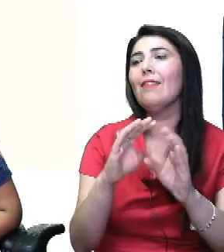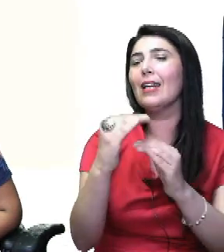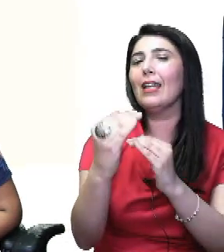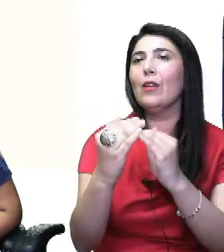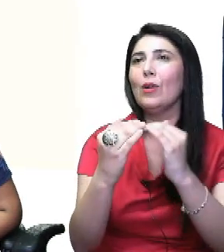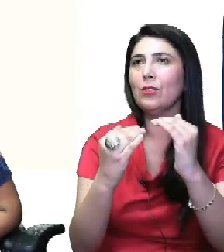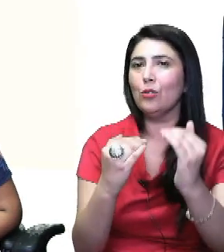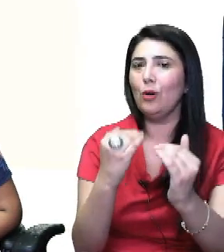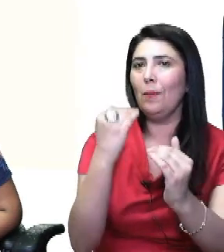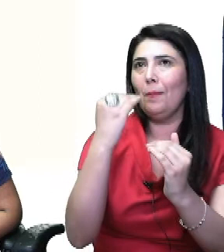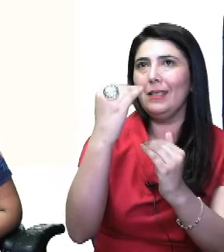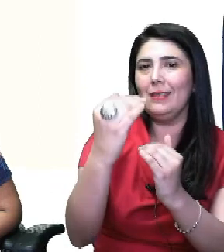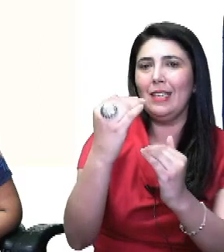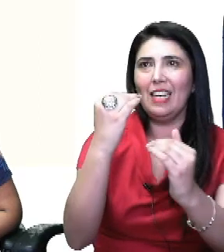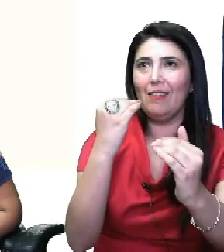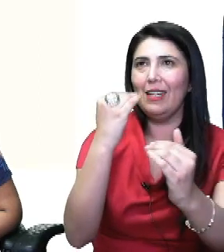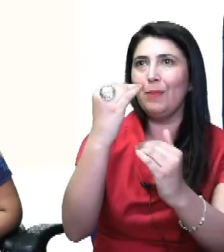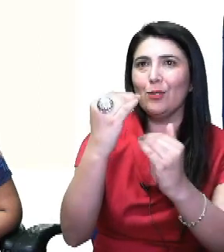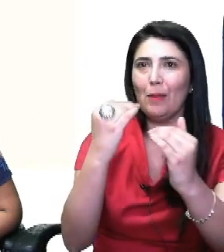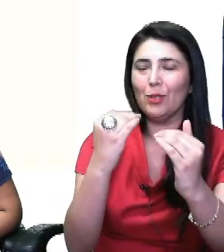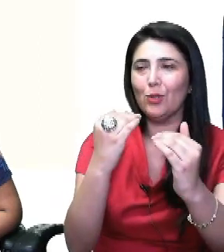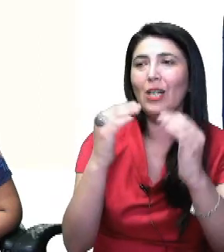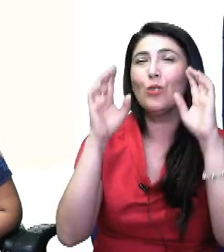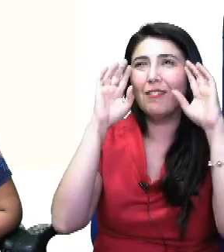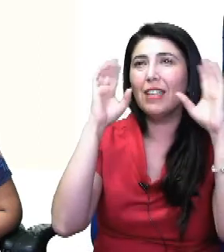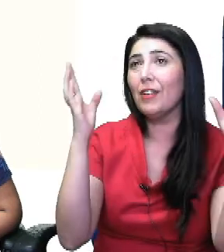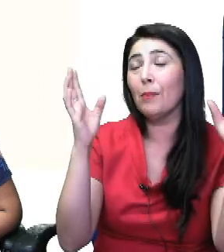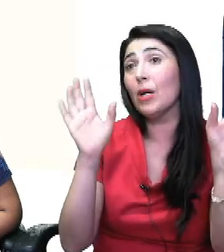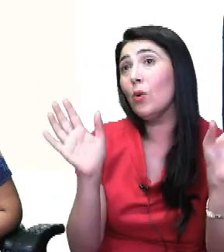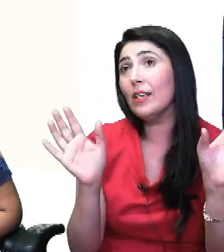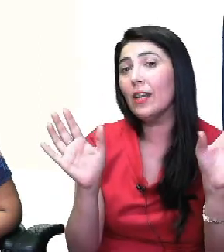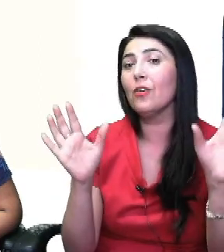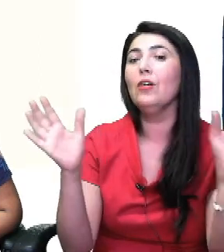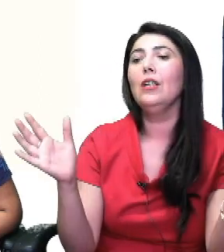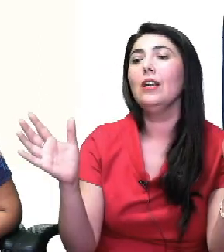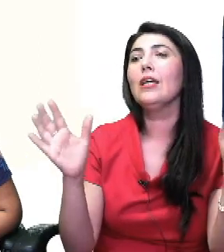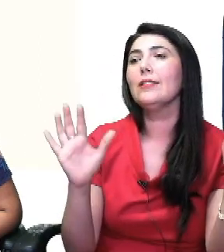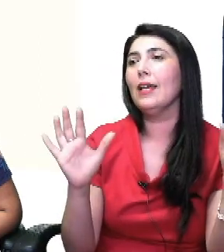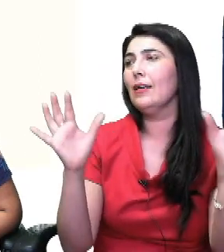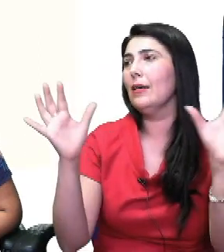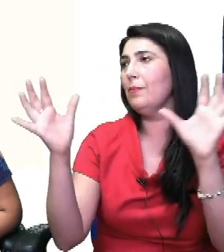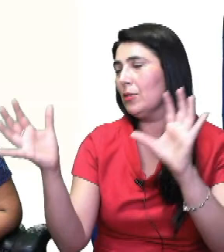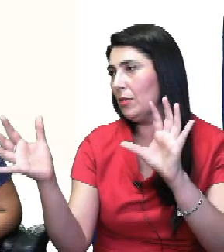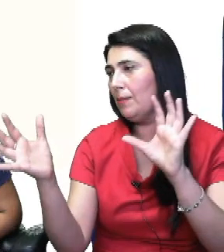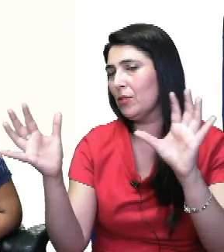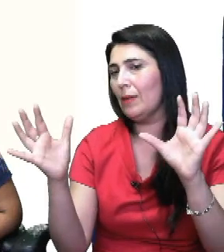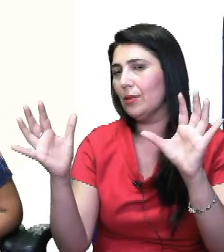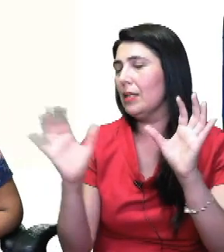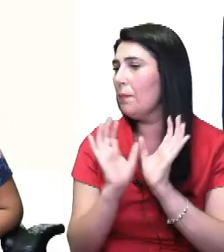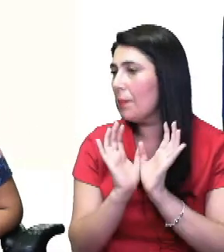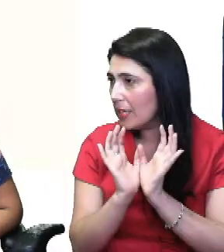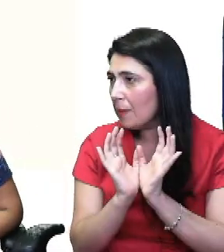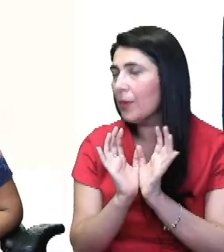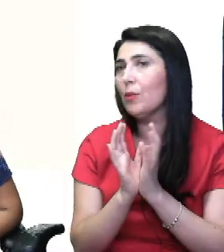y que va a requerir una atención más en el nivel del persona a persona, o se va a definir por algún criterio que sean persona a